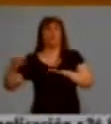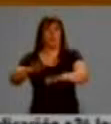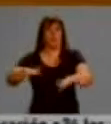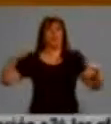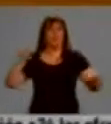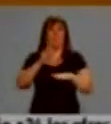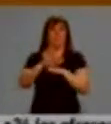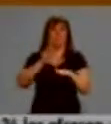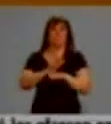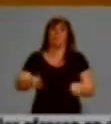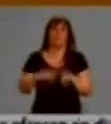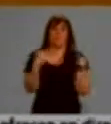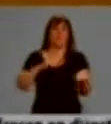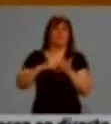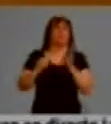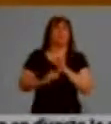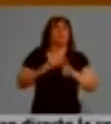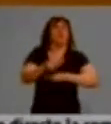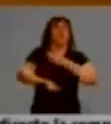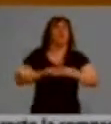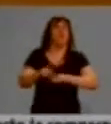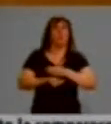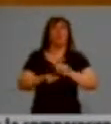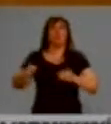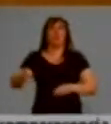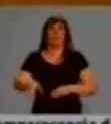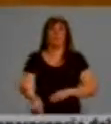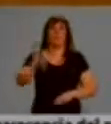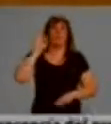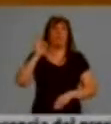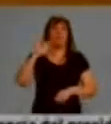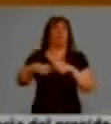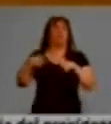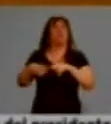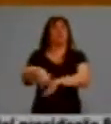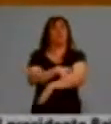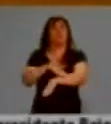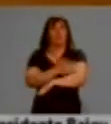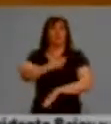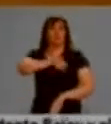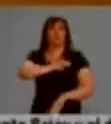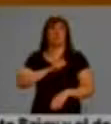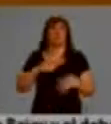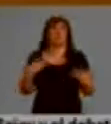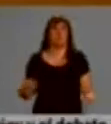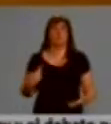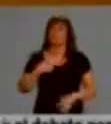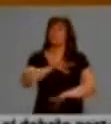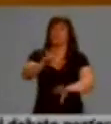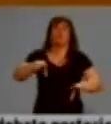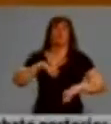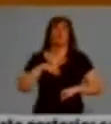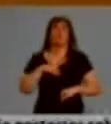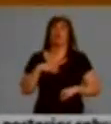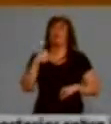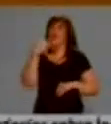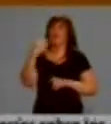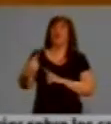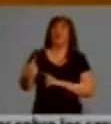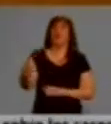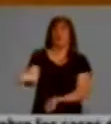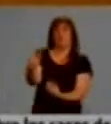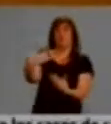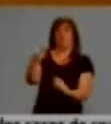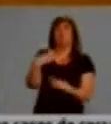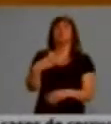sean cuales fueren los métodos que emplee, dicte la política del Gobierno de España. No aceptaré más indicaciones que las